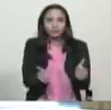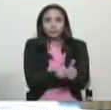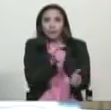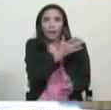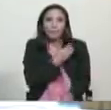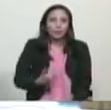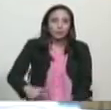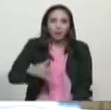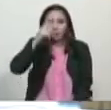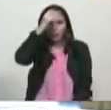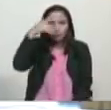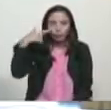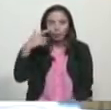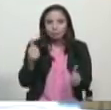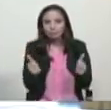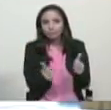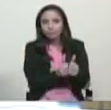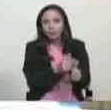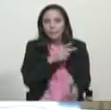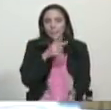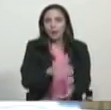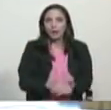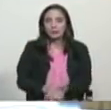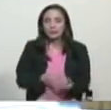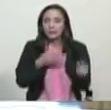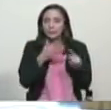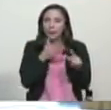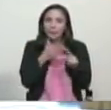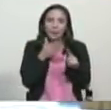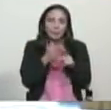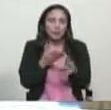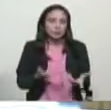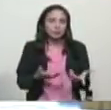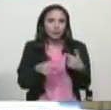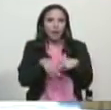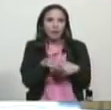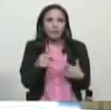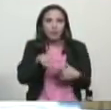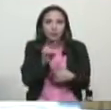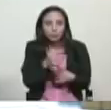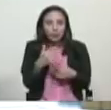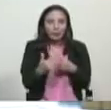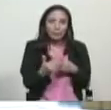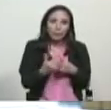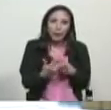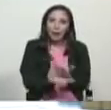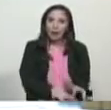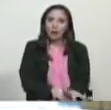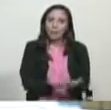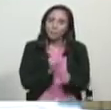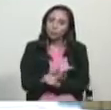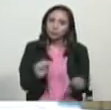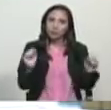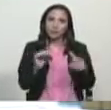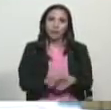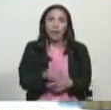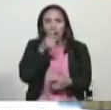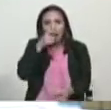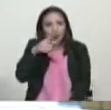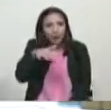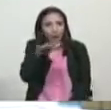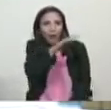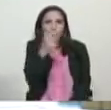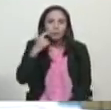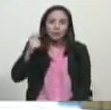Trump, su maldad de perseguir a Venezuela, hasta en las semillas que vienen a los productores, a los campesinos para